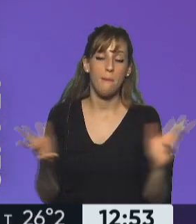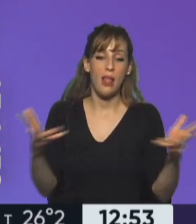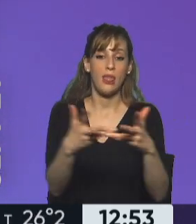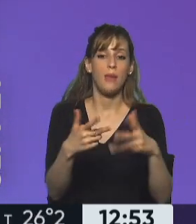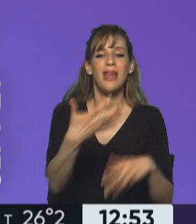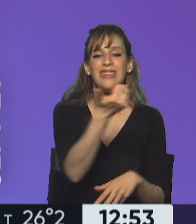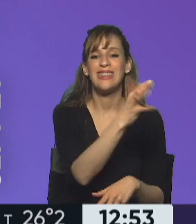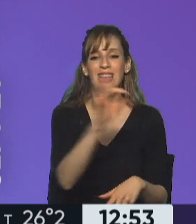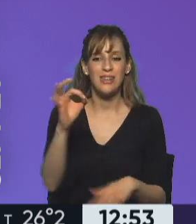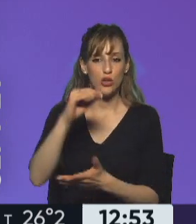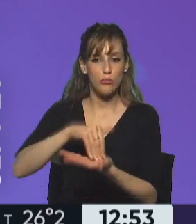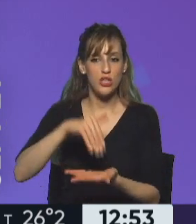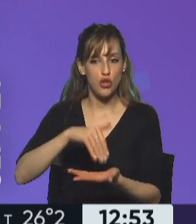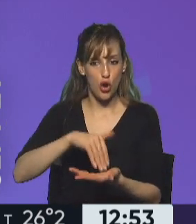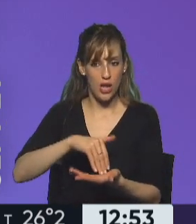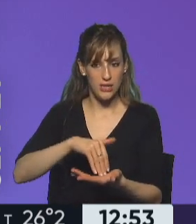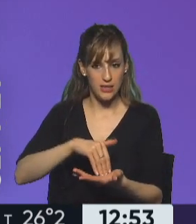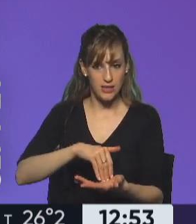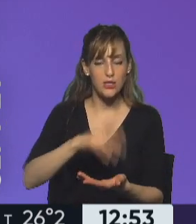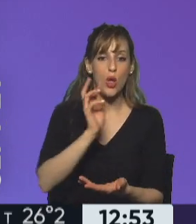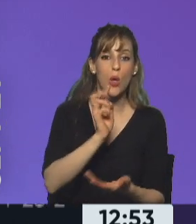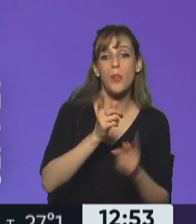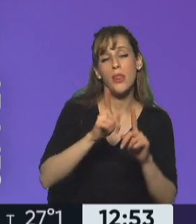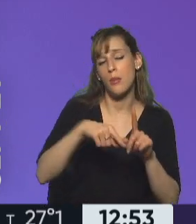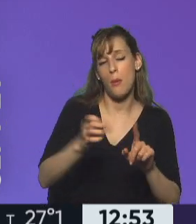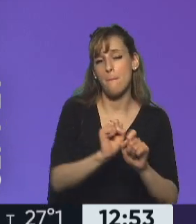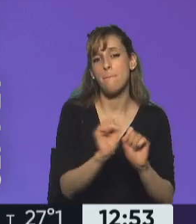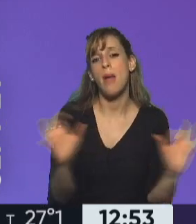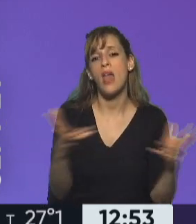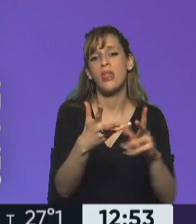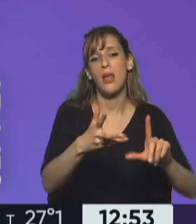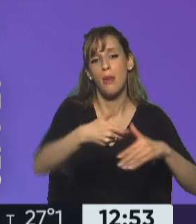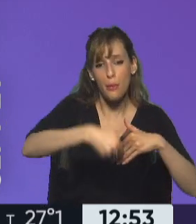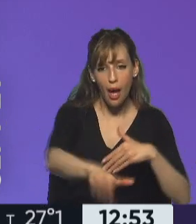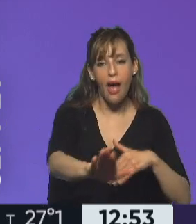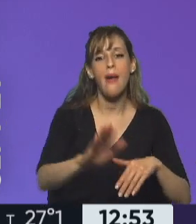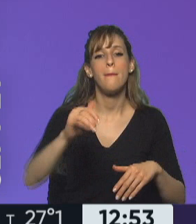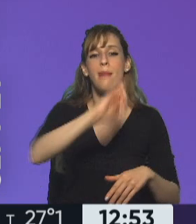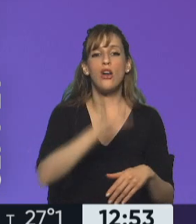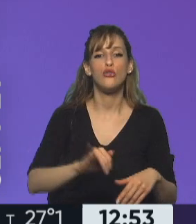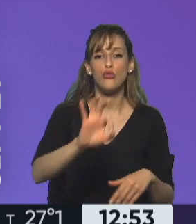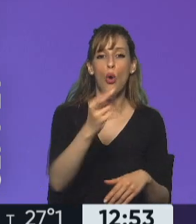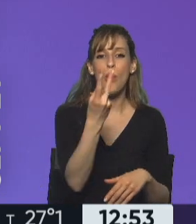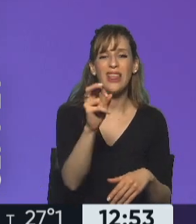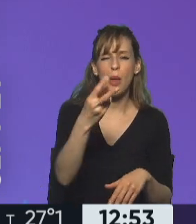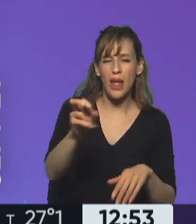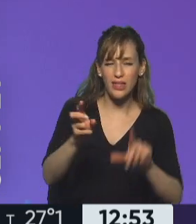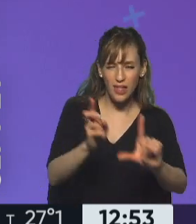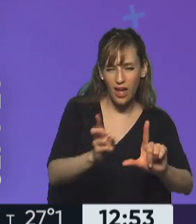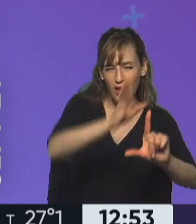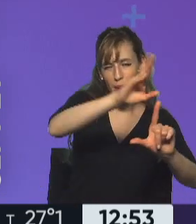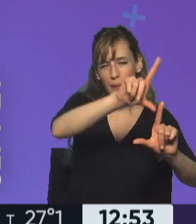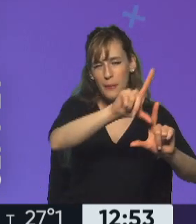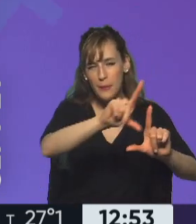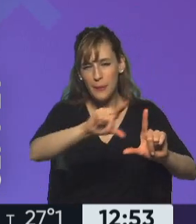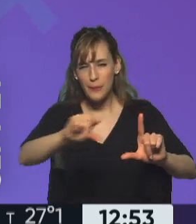torno a 600 millones y después, a partir de la pandemia, se ve claramente cómo cae. A partir de marzo de 2020, a 200 millones